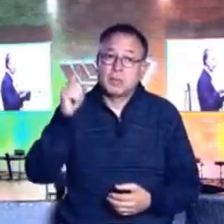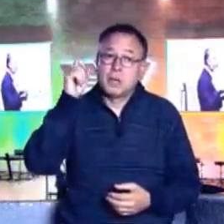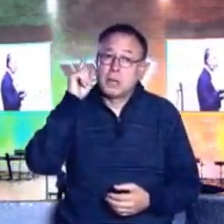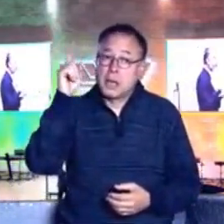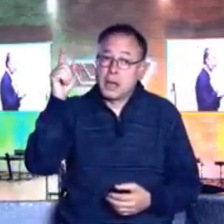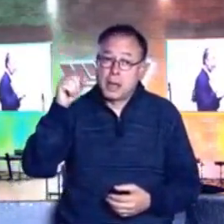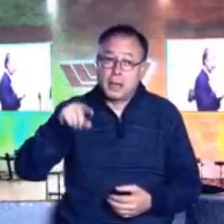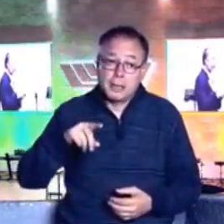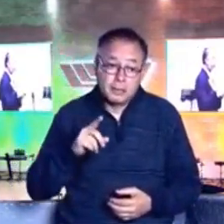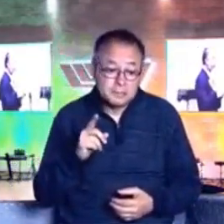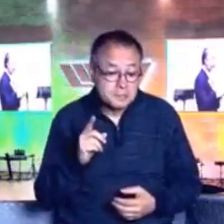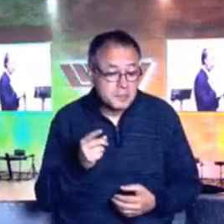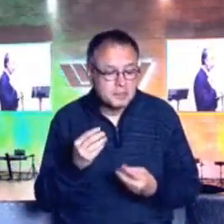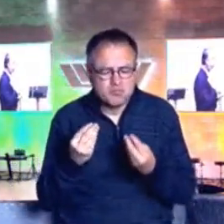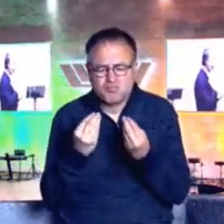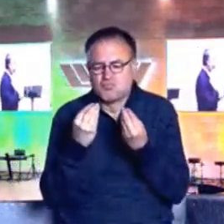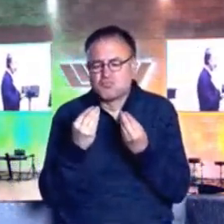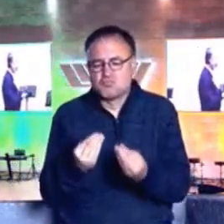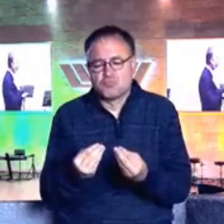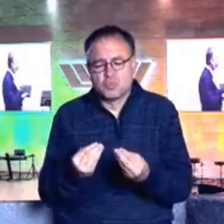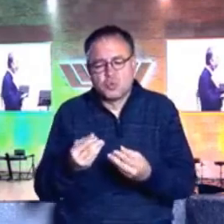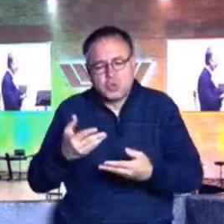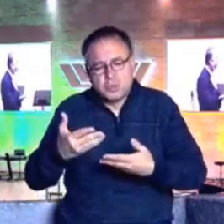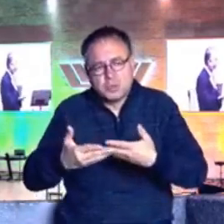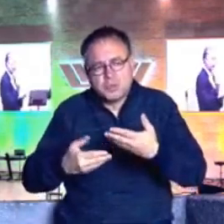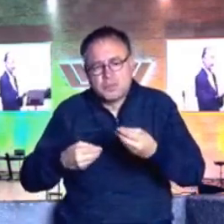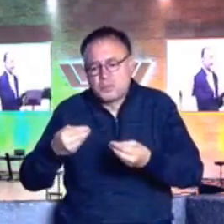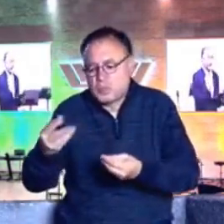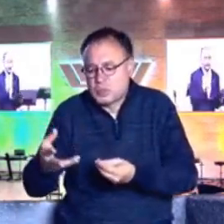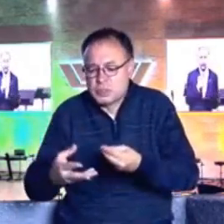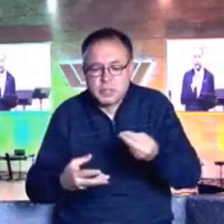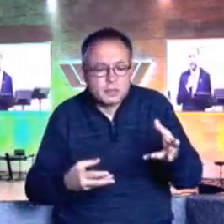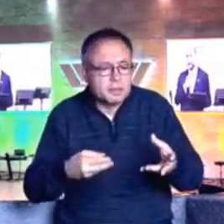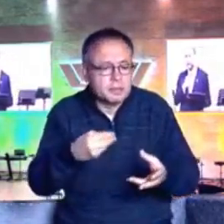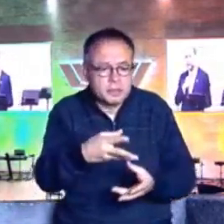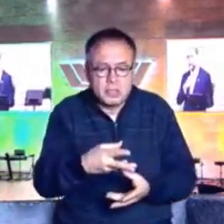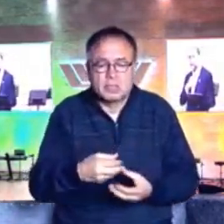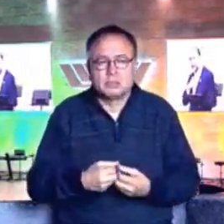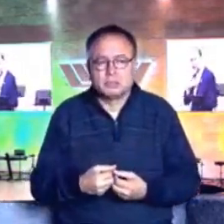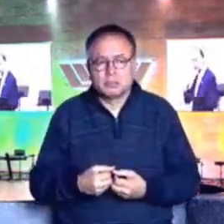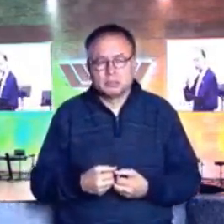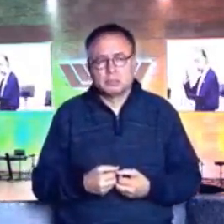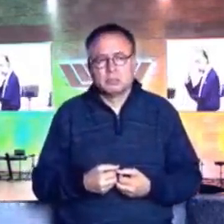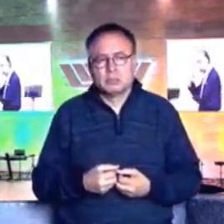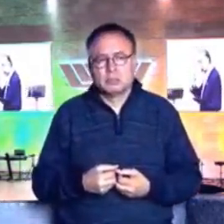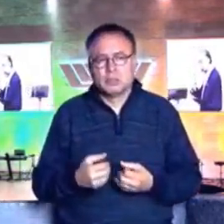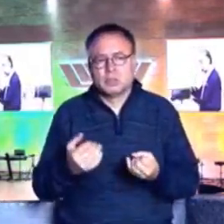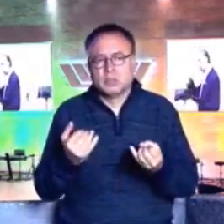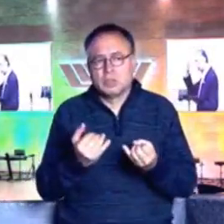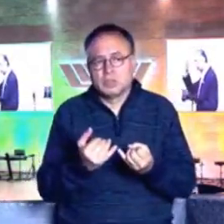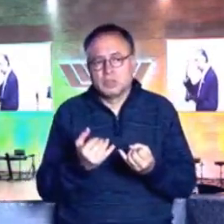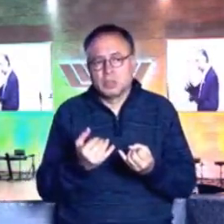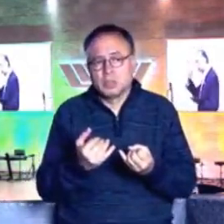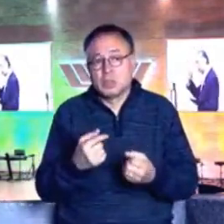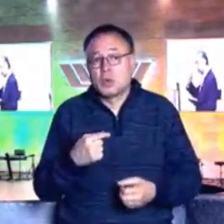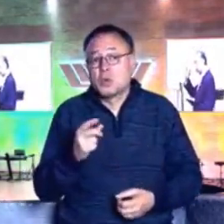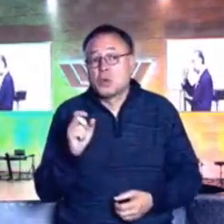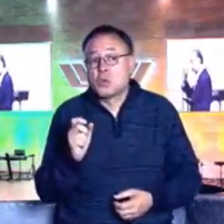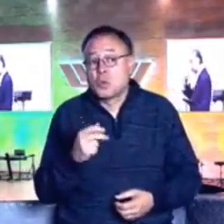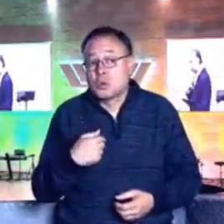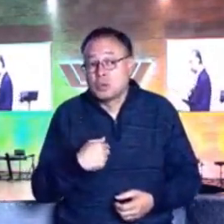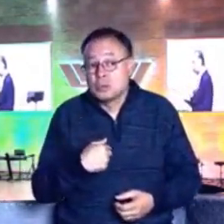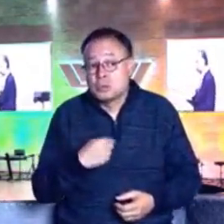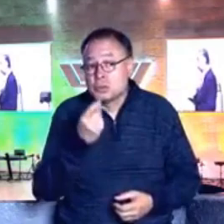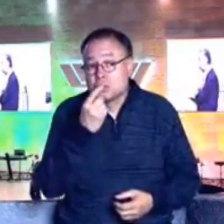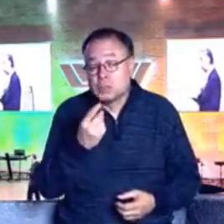generoso a ver repite conmigo Dios es generoso si yo soy hecho a imagen y semejanza de Dios